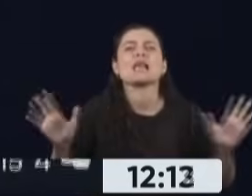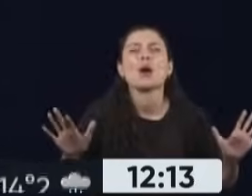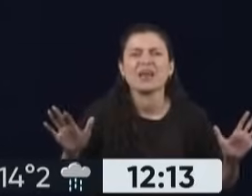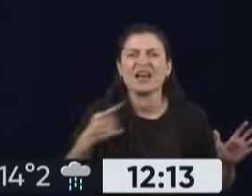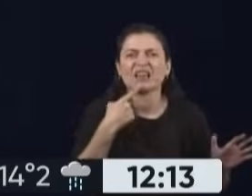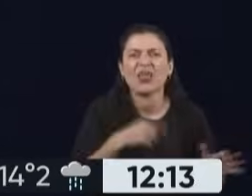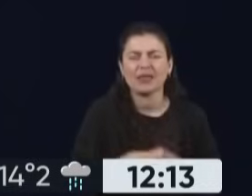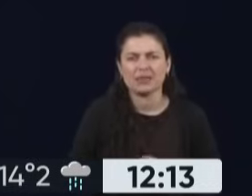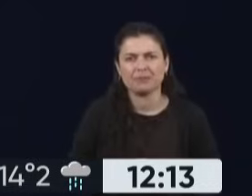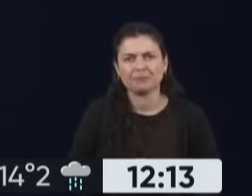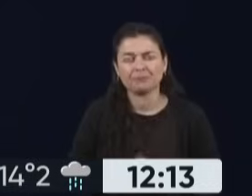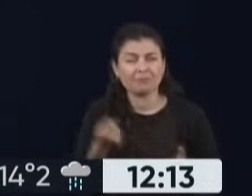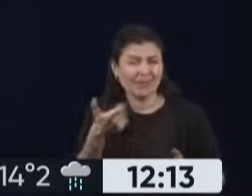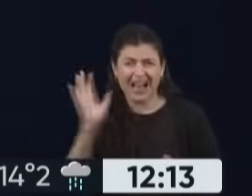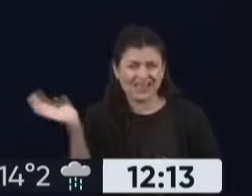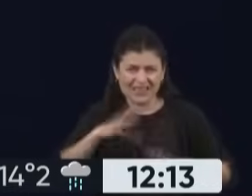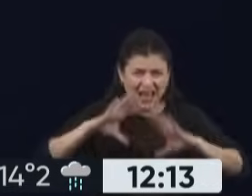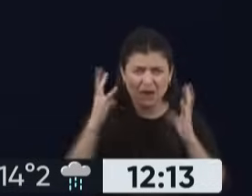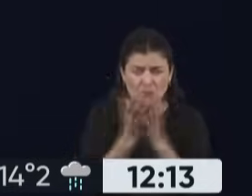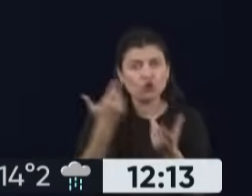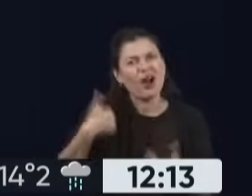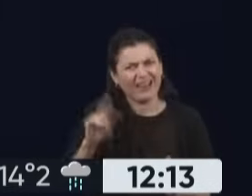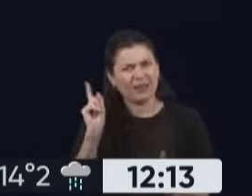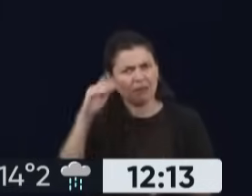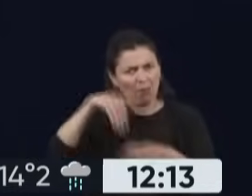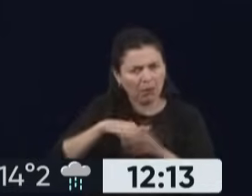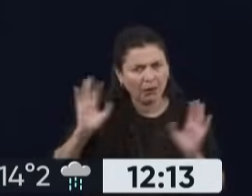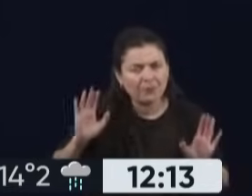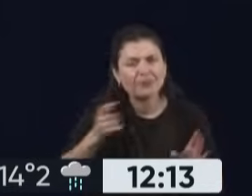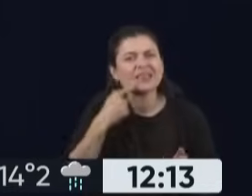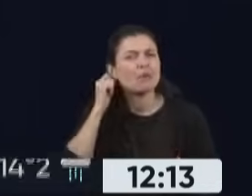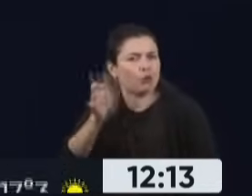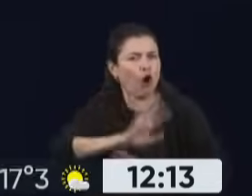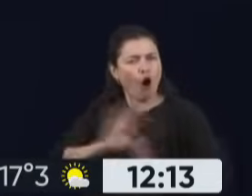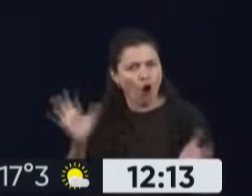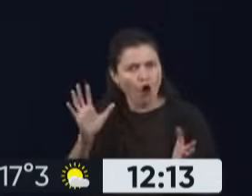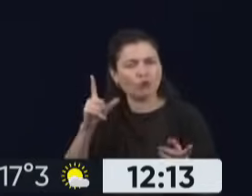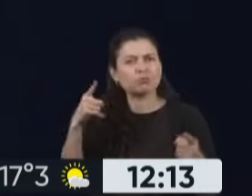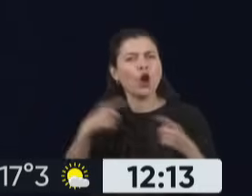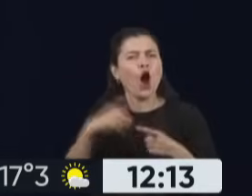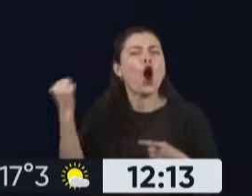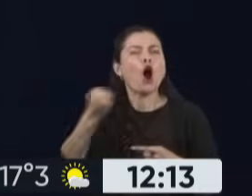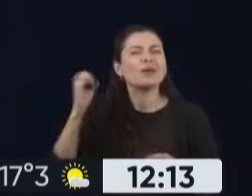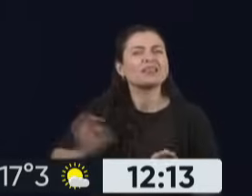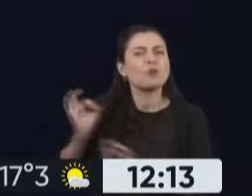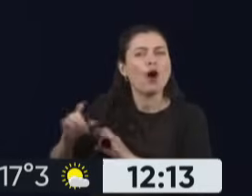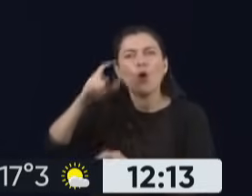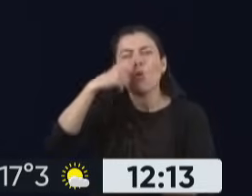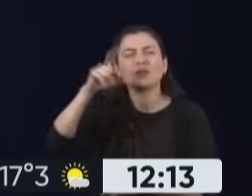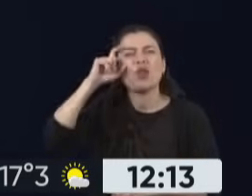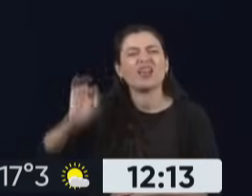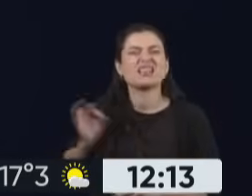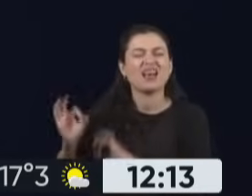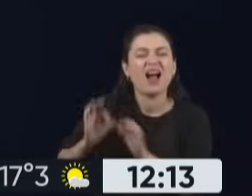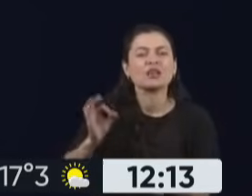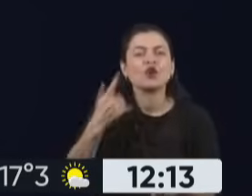Casi todo el mundo, Argentina inclusive, ya logró un objetivo que tuvo durante los últimos 10 años, que es